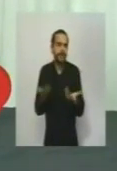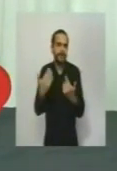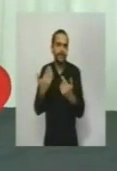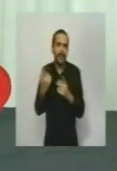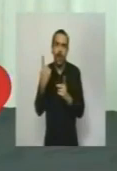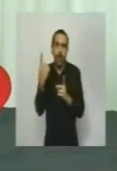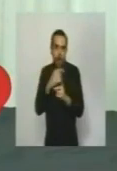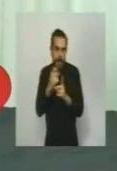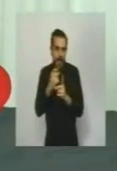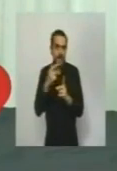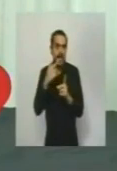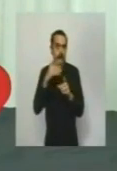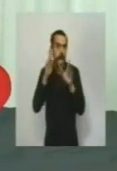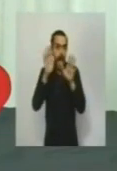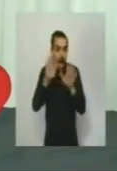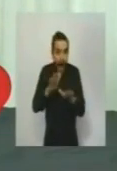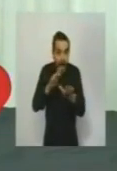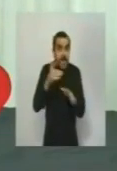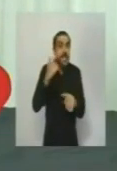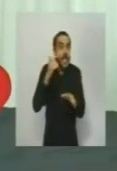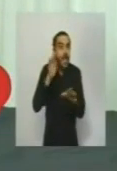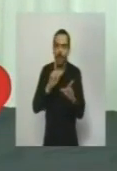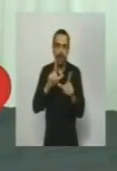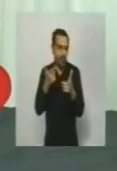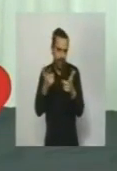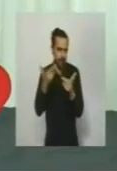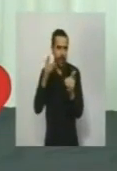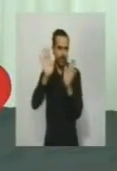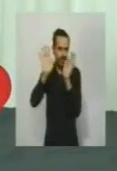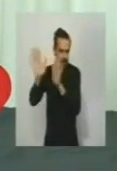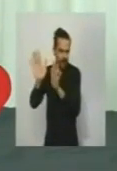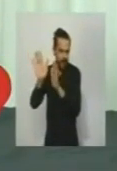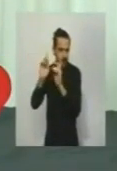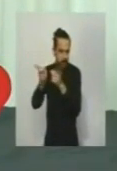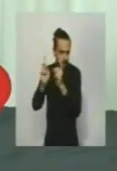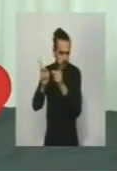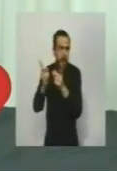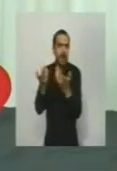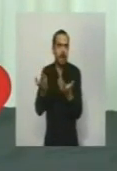mes no estuvo en la provincia de Entre Ríos, pero sí hubo algunos contactos